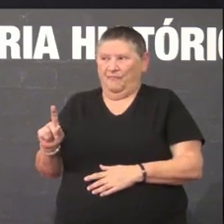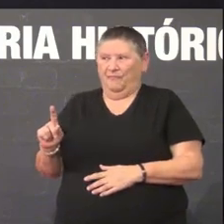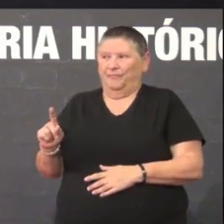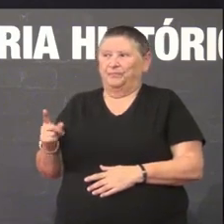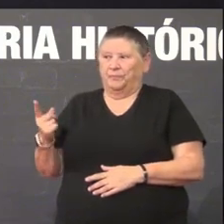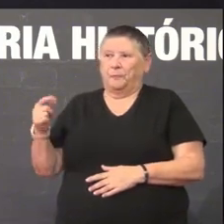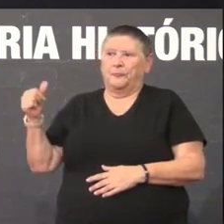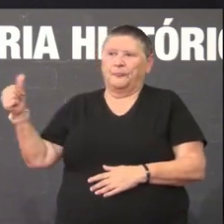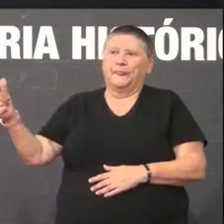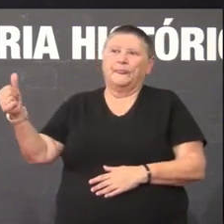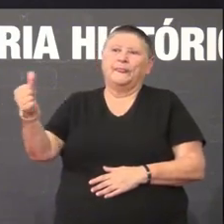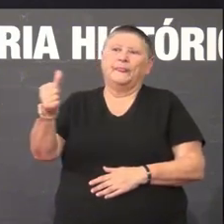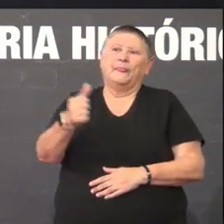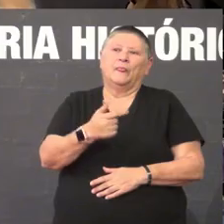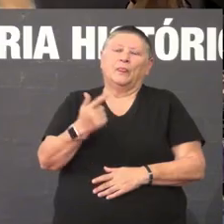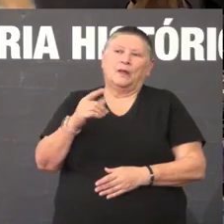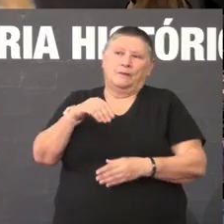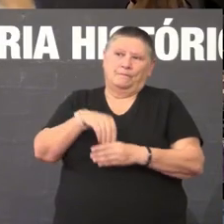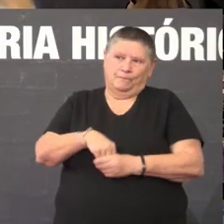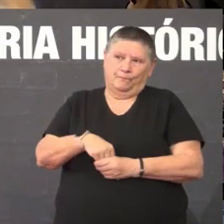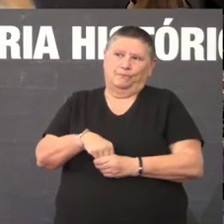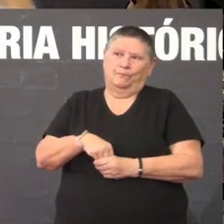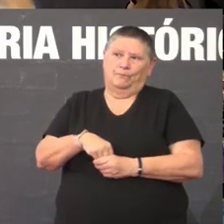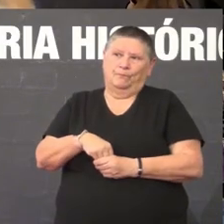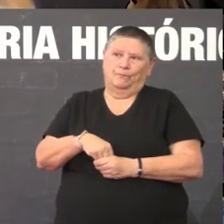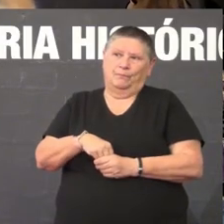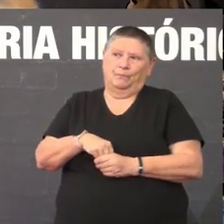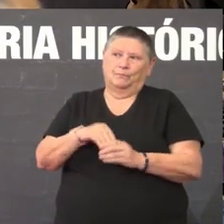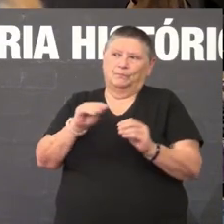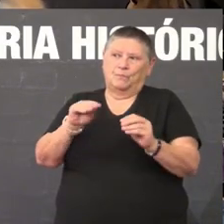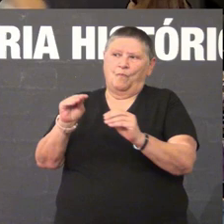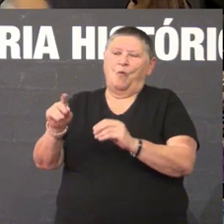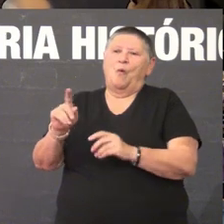cada uno se ponga en su sitio. Esa era mi intención,